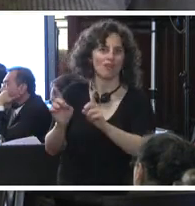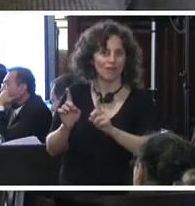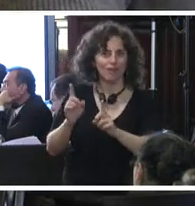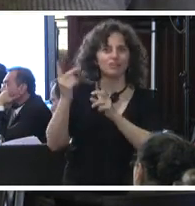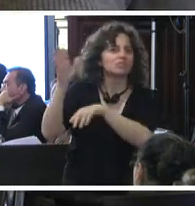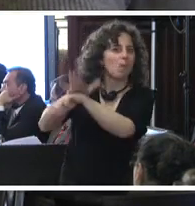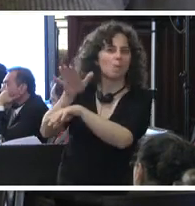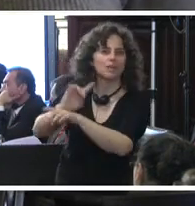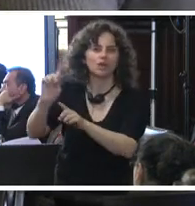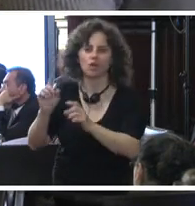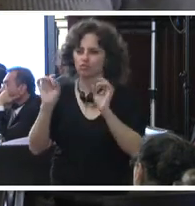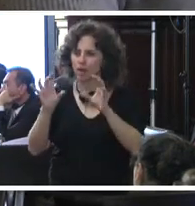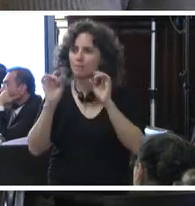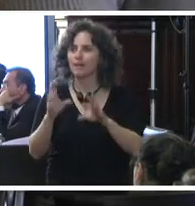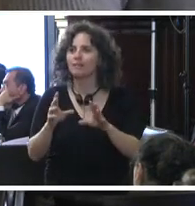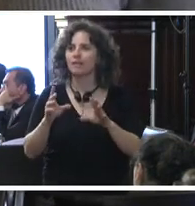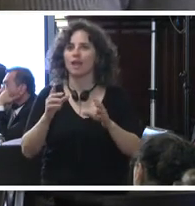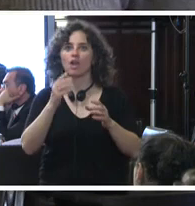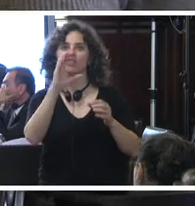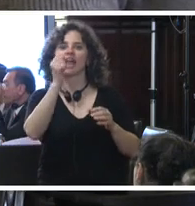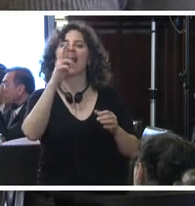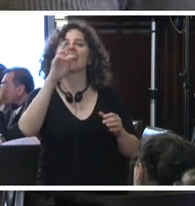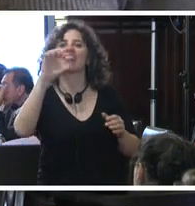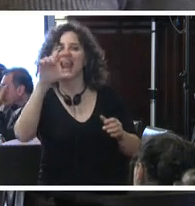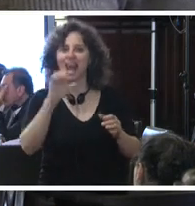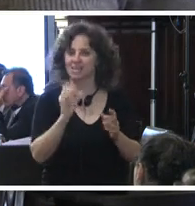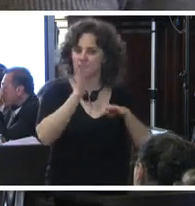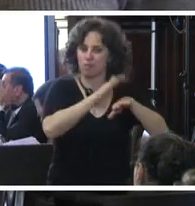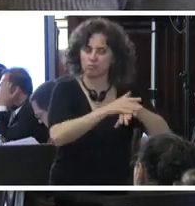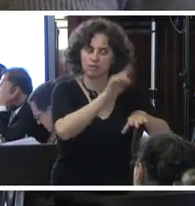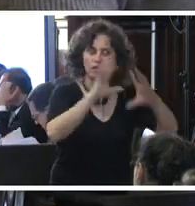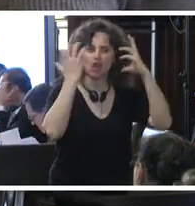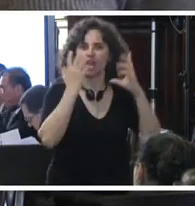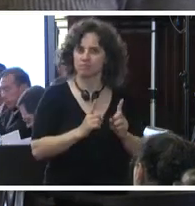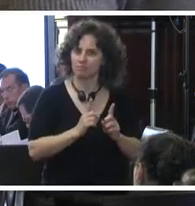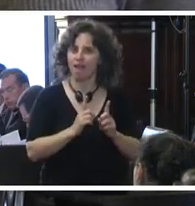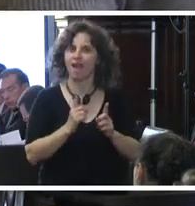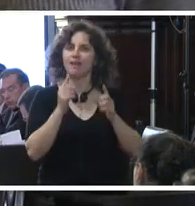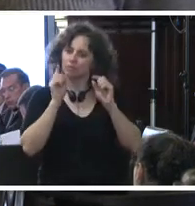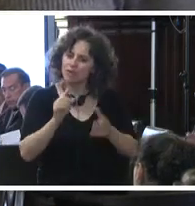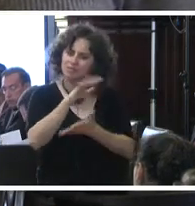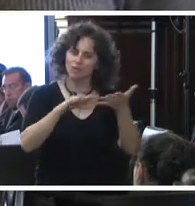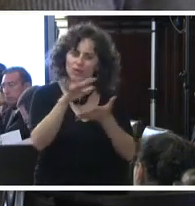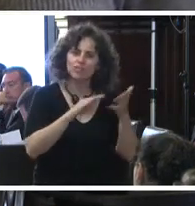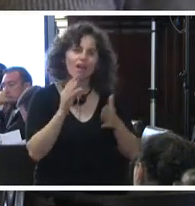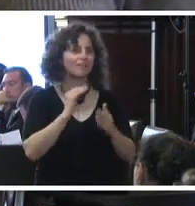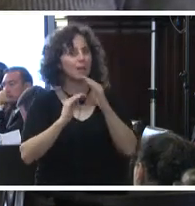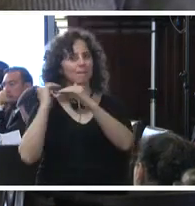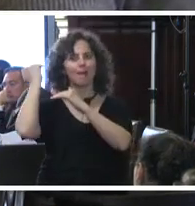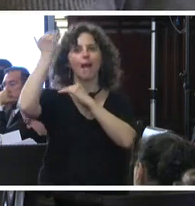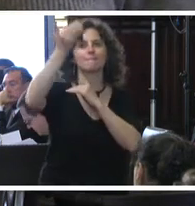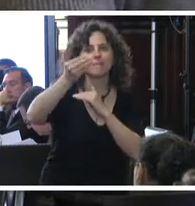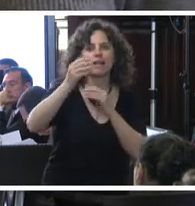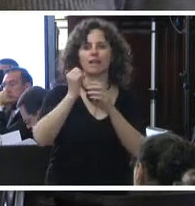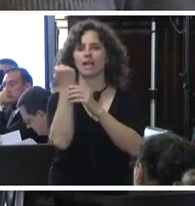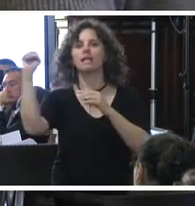considerar solamente a los carteles como los responsables de esta violencia. Nos encontramos ante una situación que supera la calificación